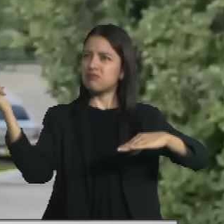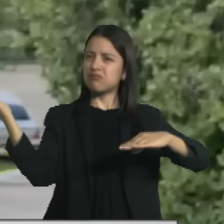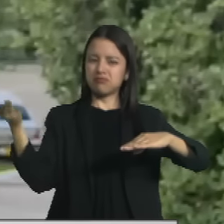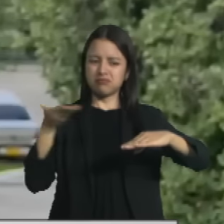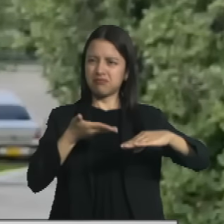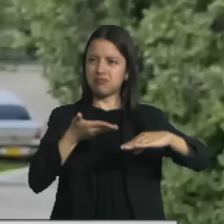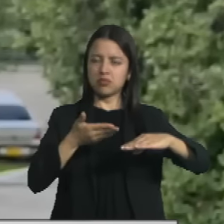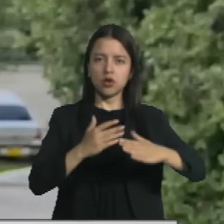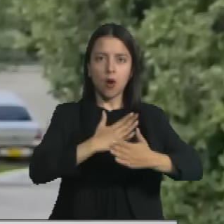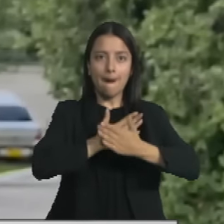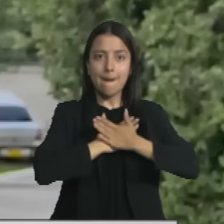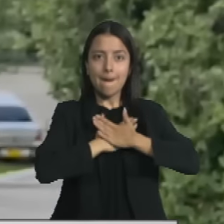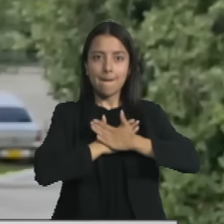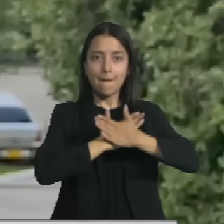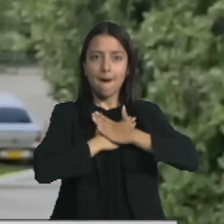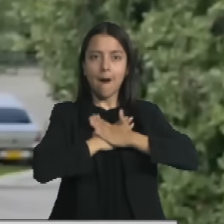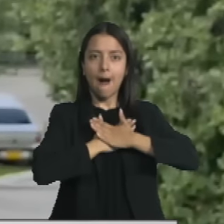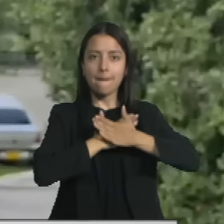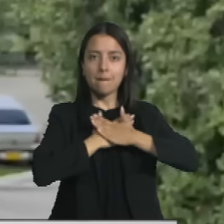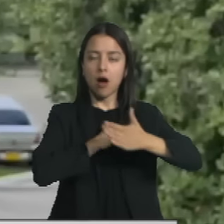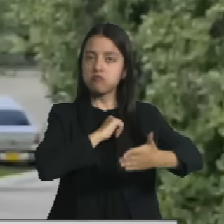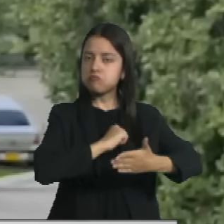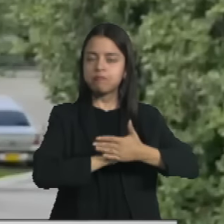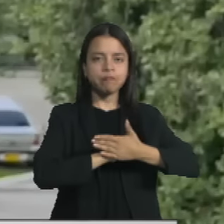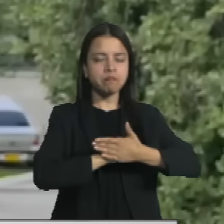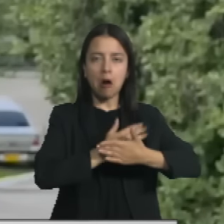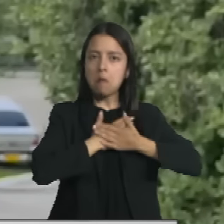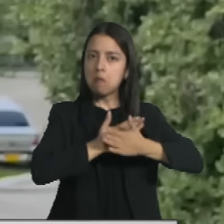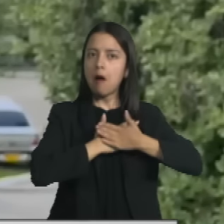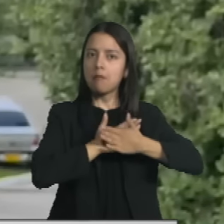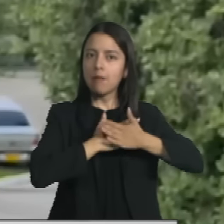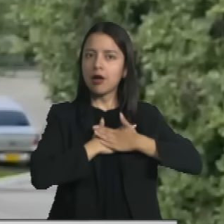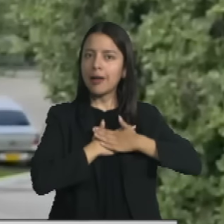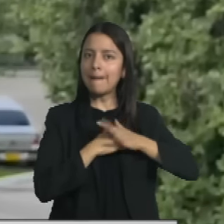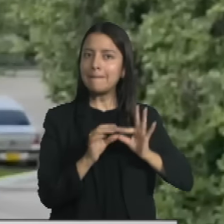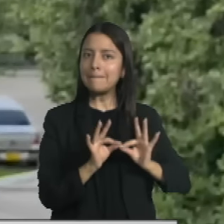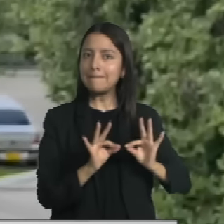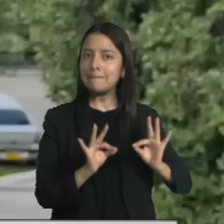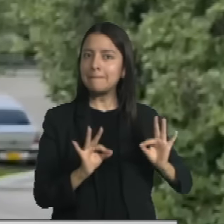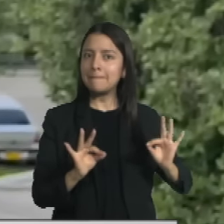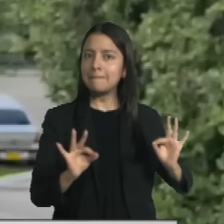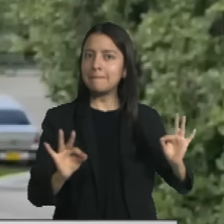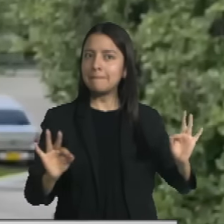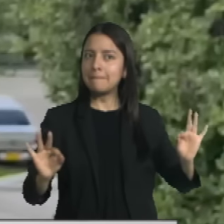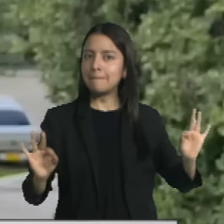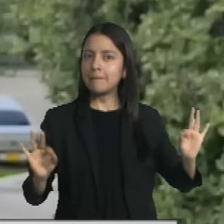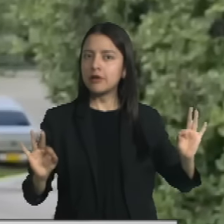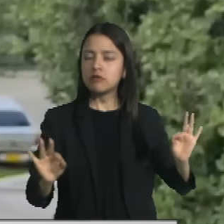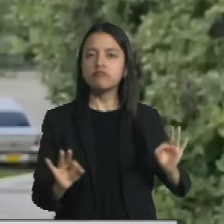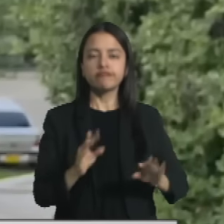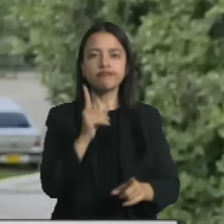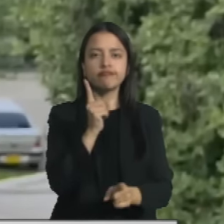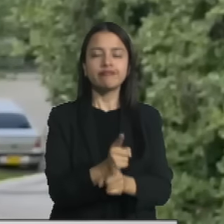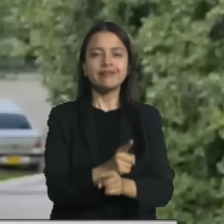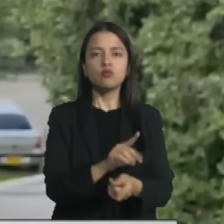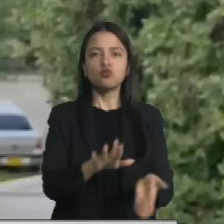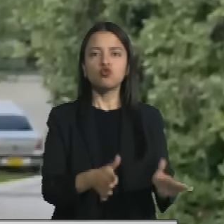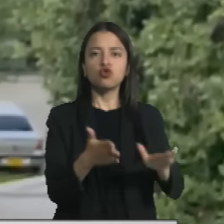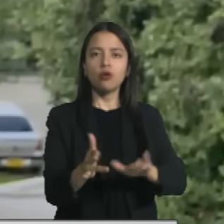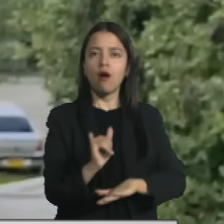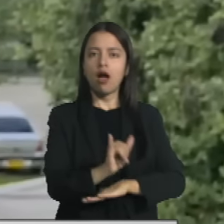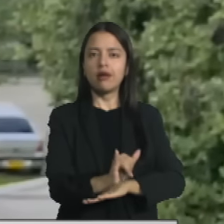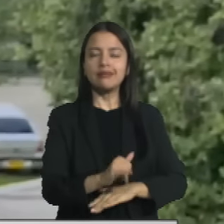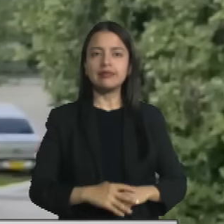realizan maniobras de reanimación, pero sin obtener algo positivo, donde fallece en el